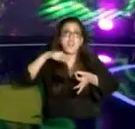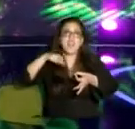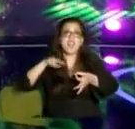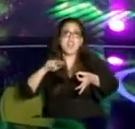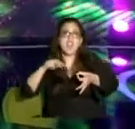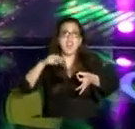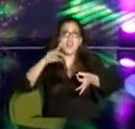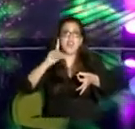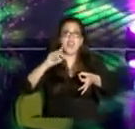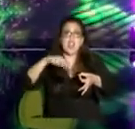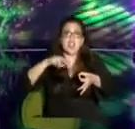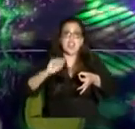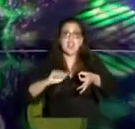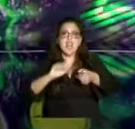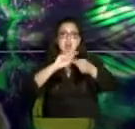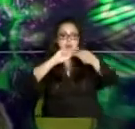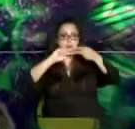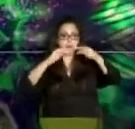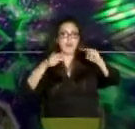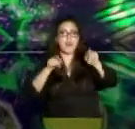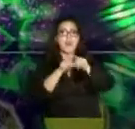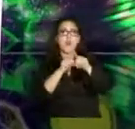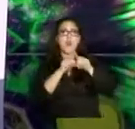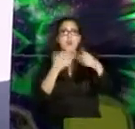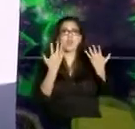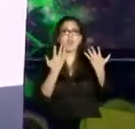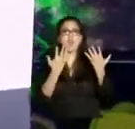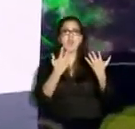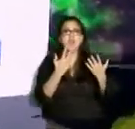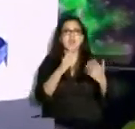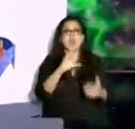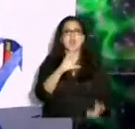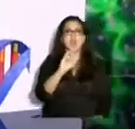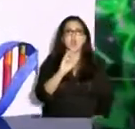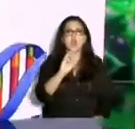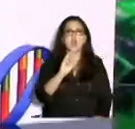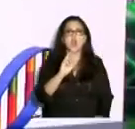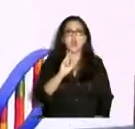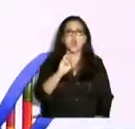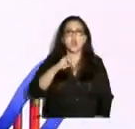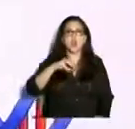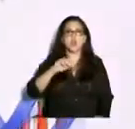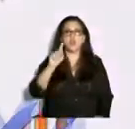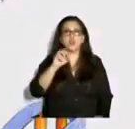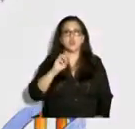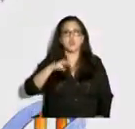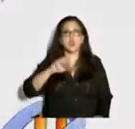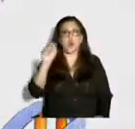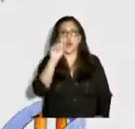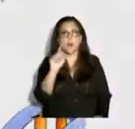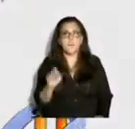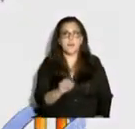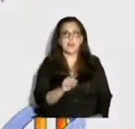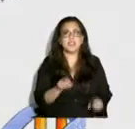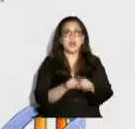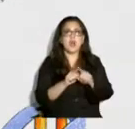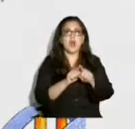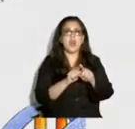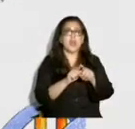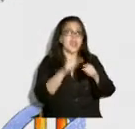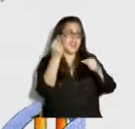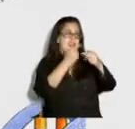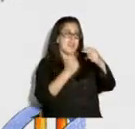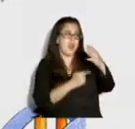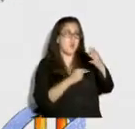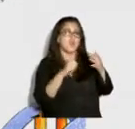enrollado, muy compactado, formando estos cromosomas. Todos tenemos 23 pares de cromosomas. En cada par hemos heredado